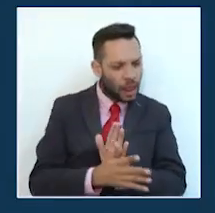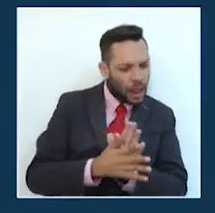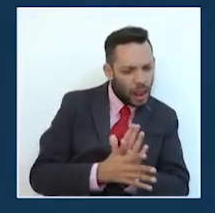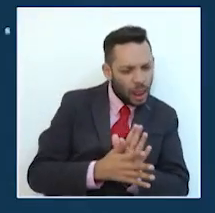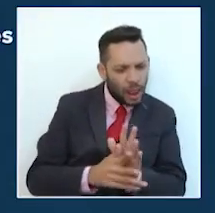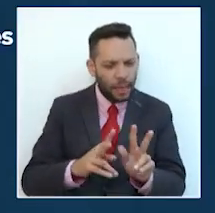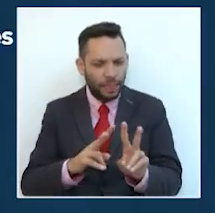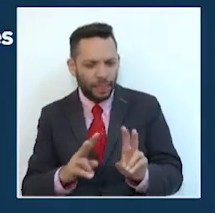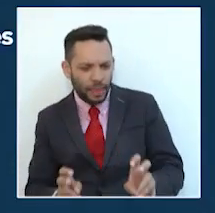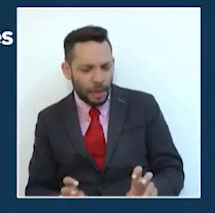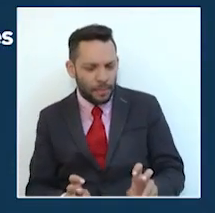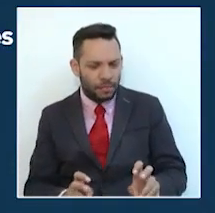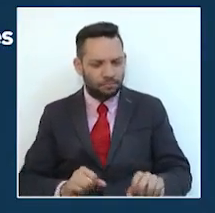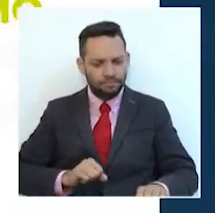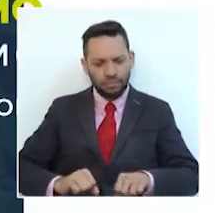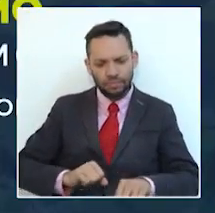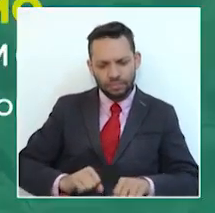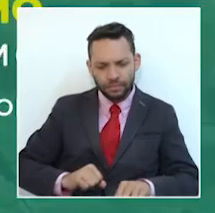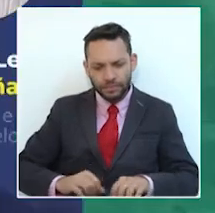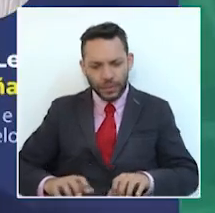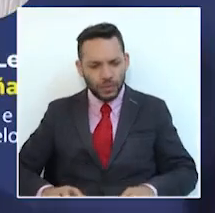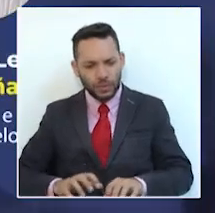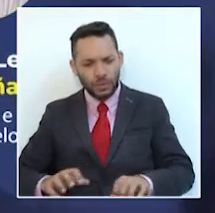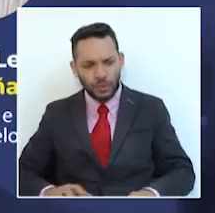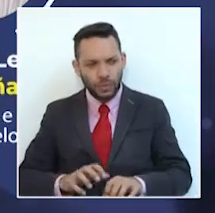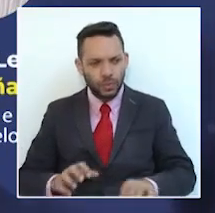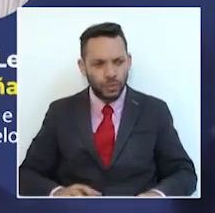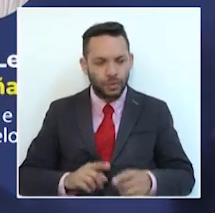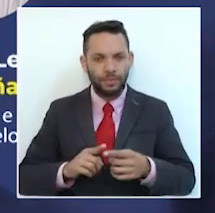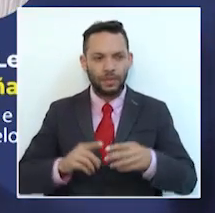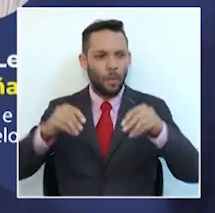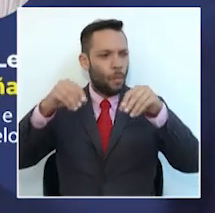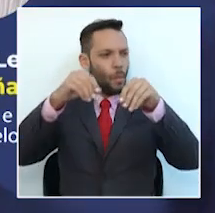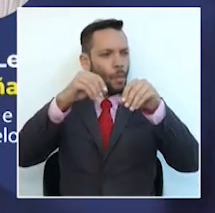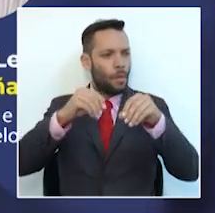termalismo con arcillas